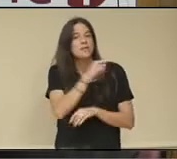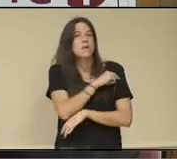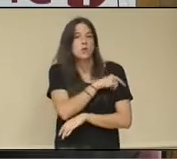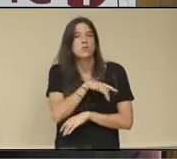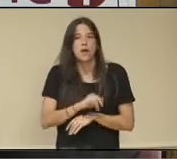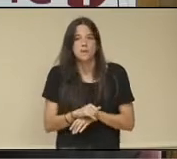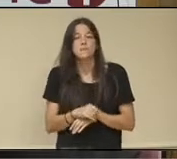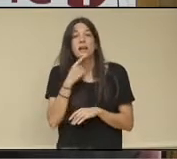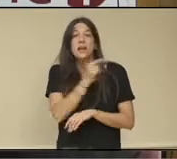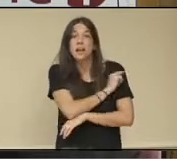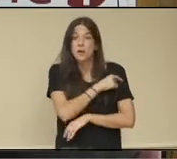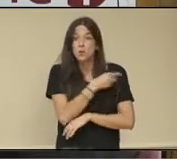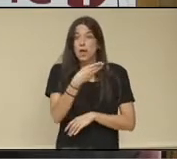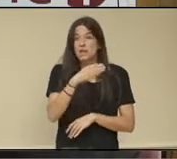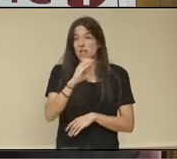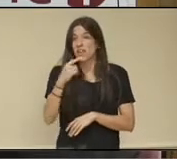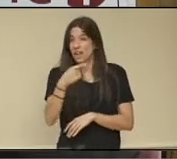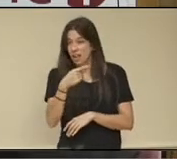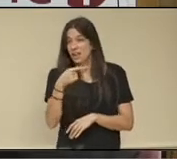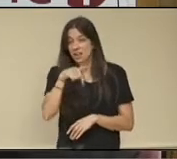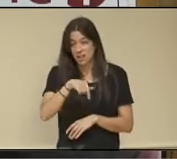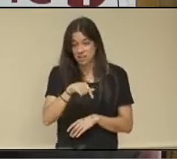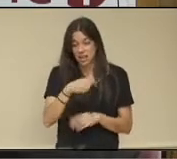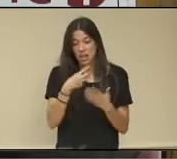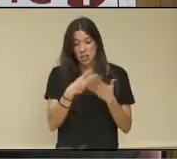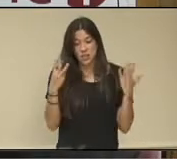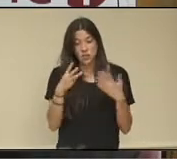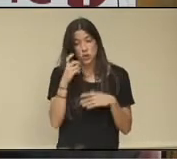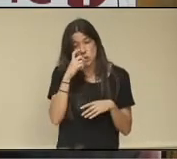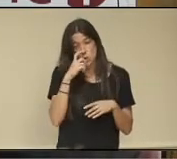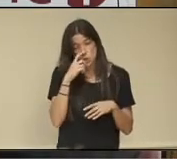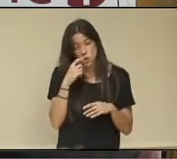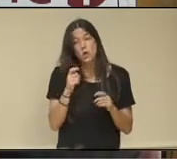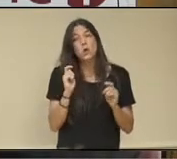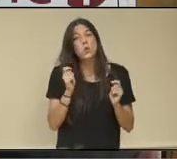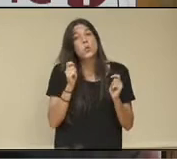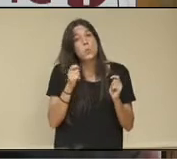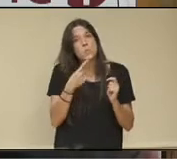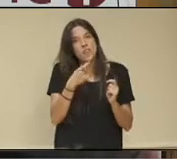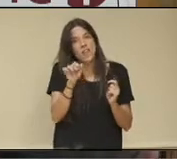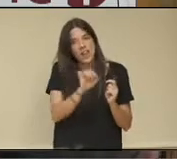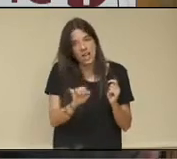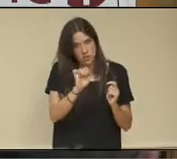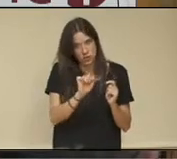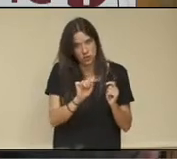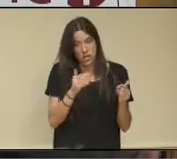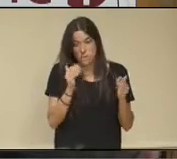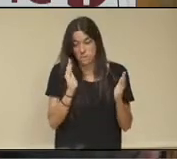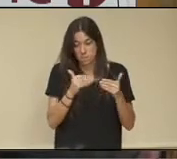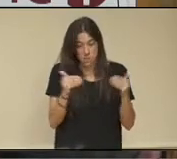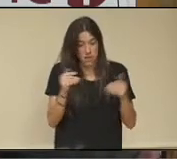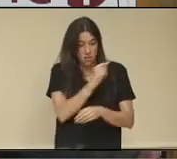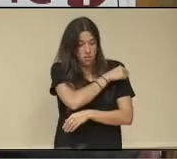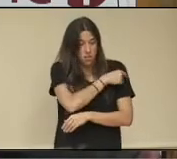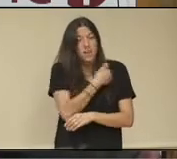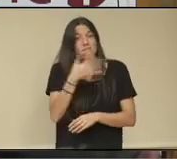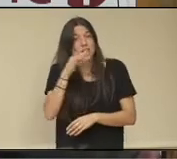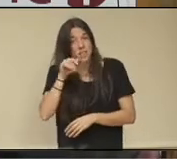que ha cumplido este 18 de julio 100 años desde la primera administración en